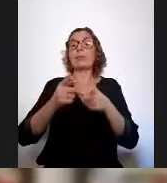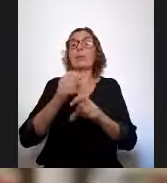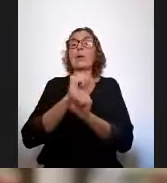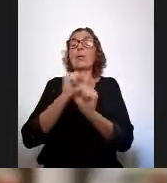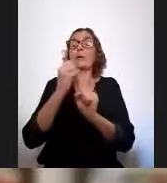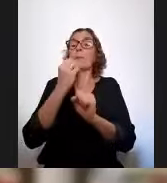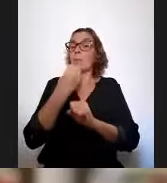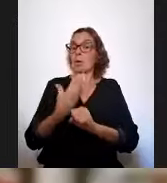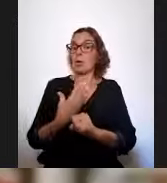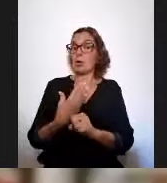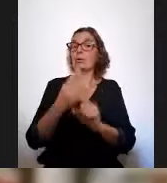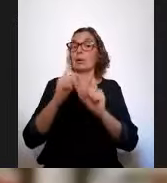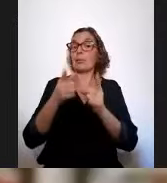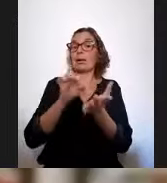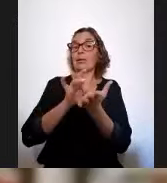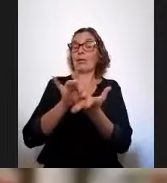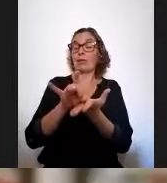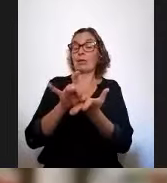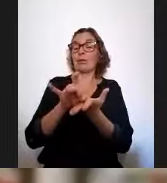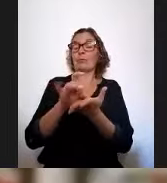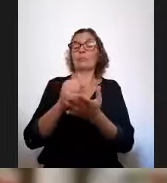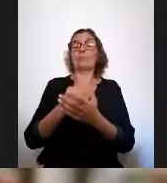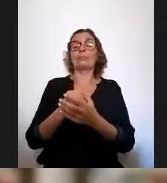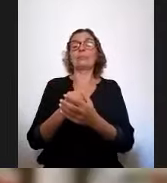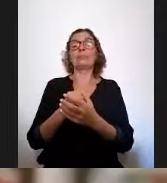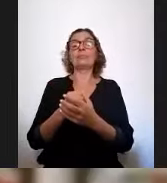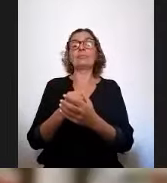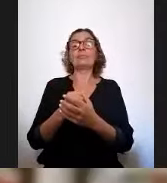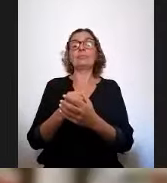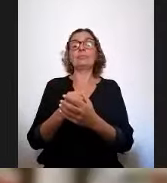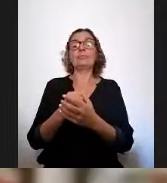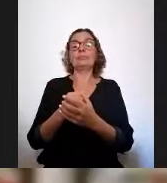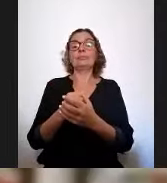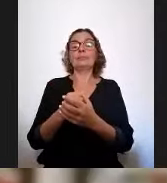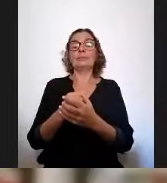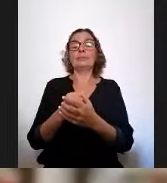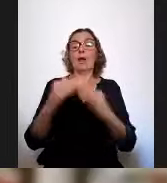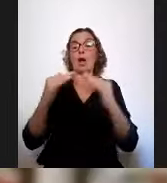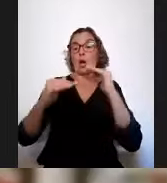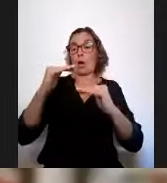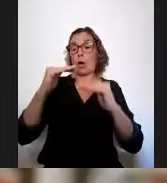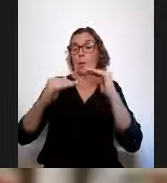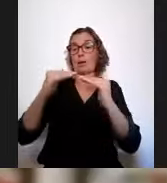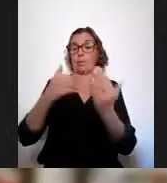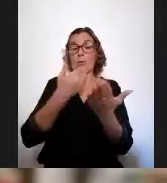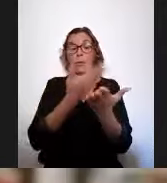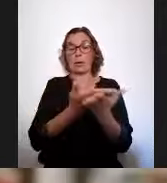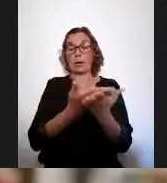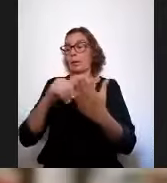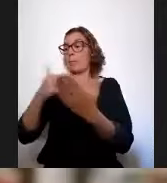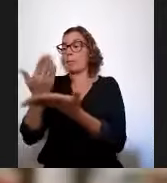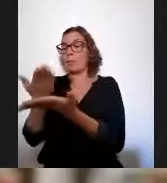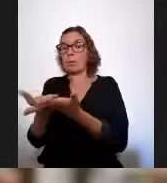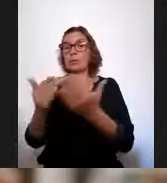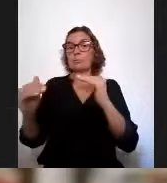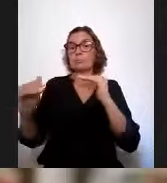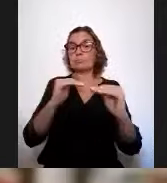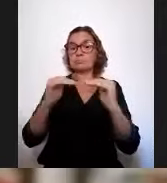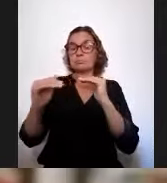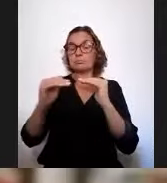mejorar nuestro servicio. Comparemos la propuesta de valor, es decir, qué es lo que